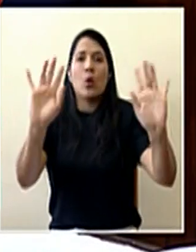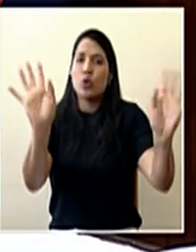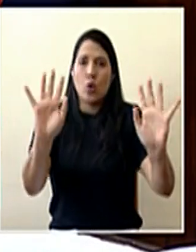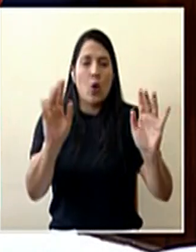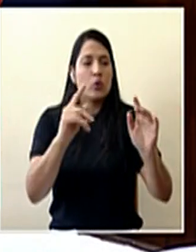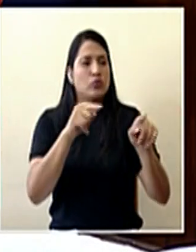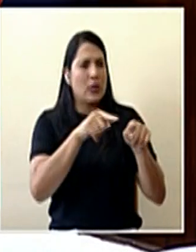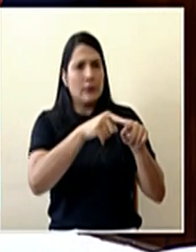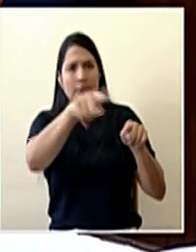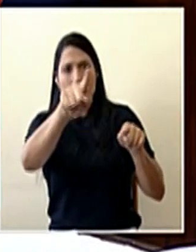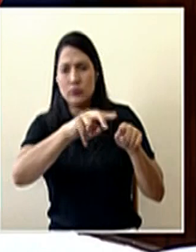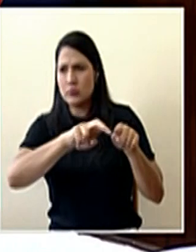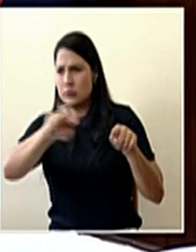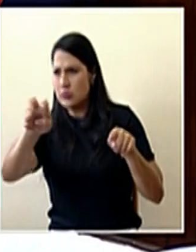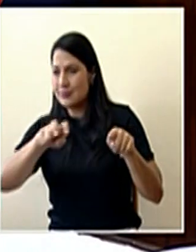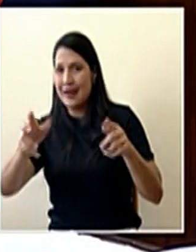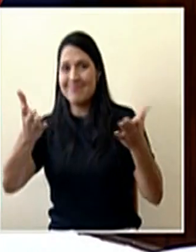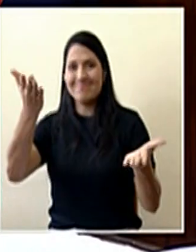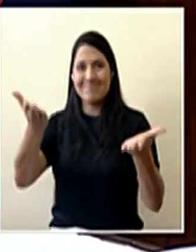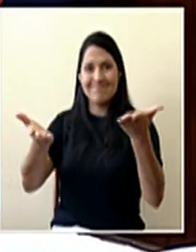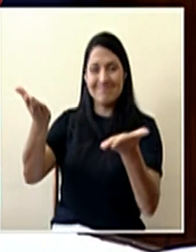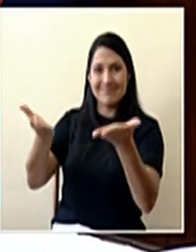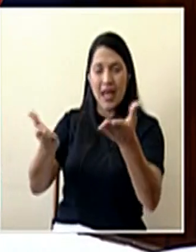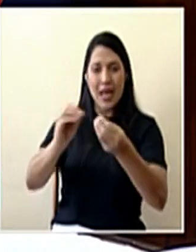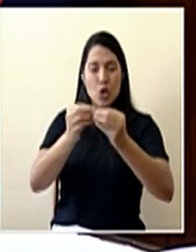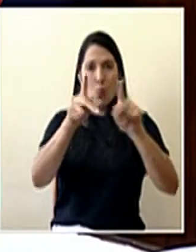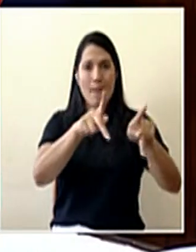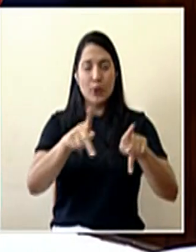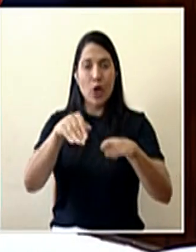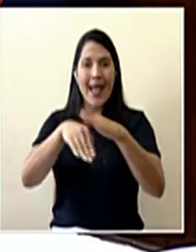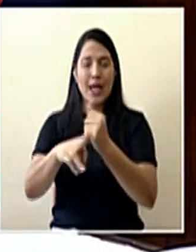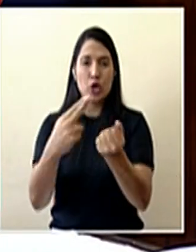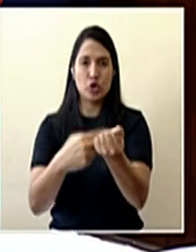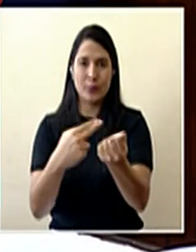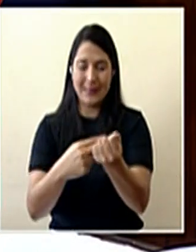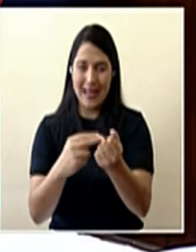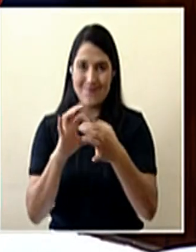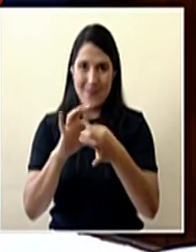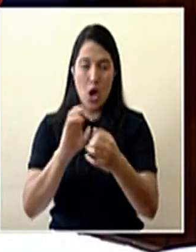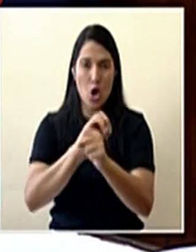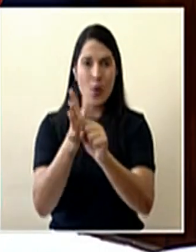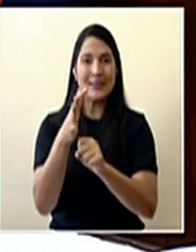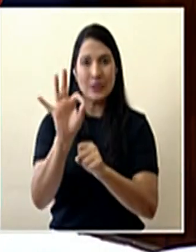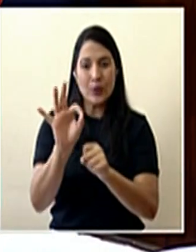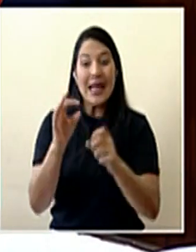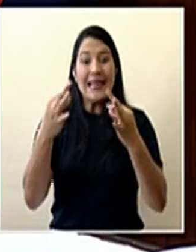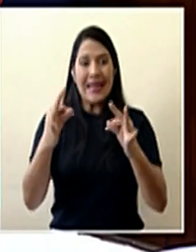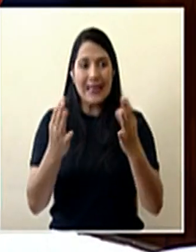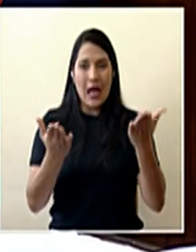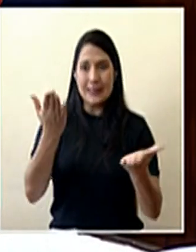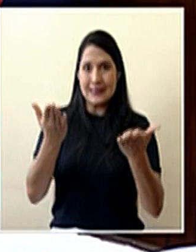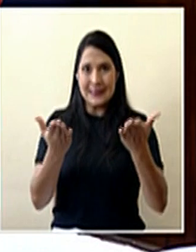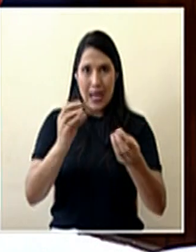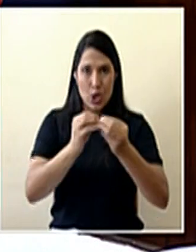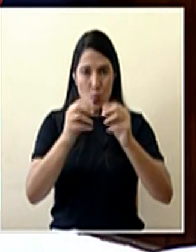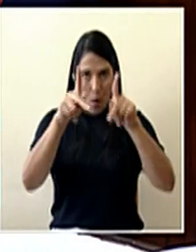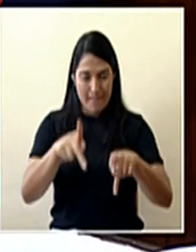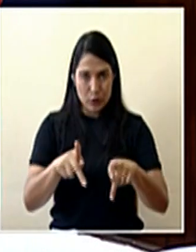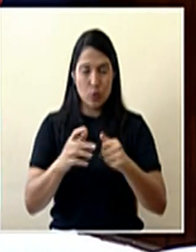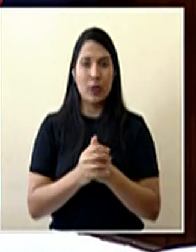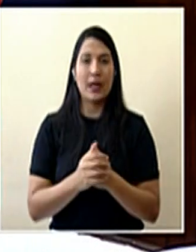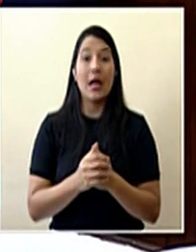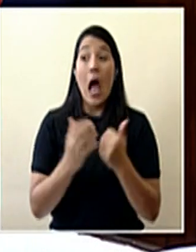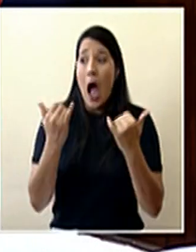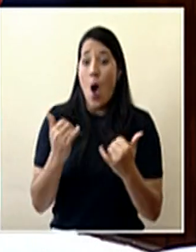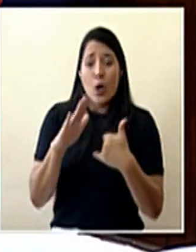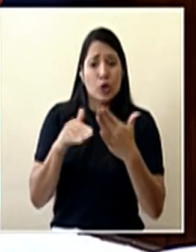intensivistas, enfermeras, gente de psicología, gente de trabajo social. Mencionen cualquier profesión, está involucrada en hacer que esto salga de la